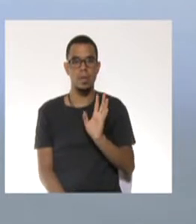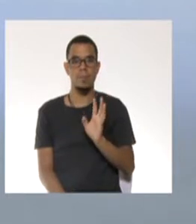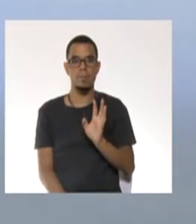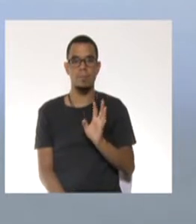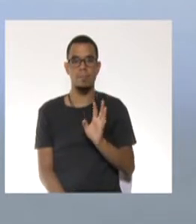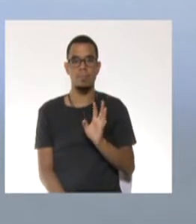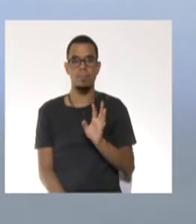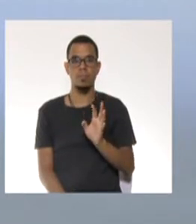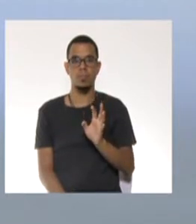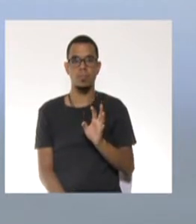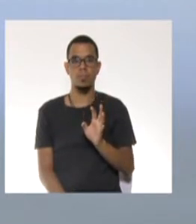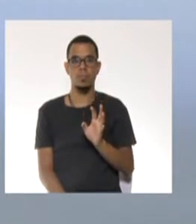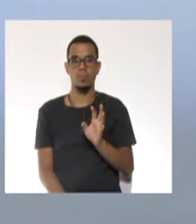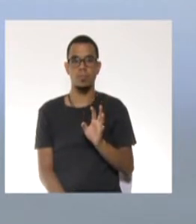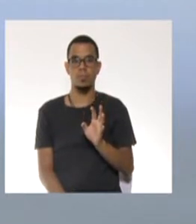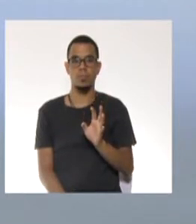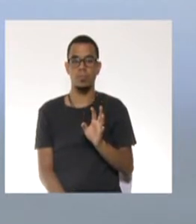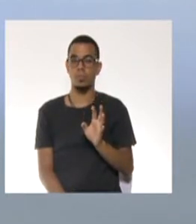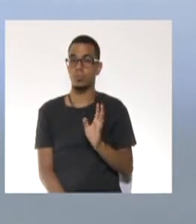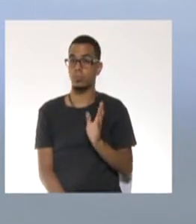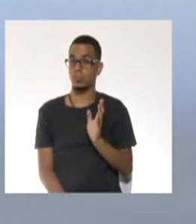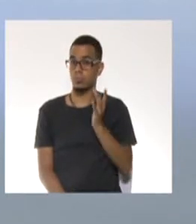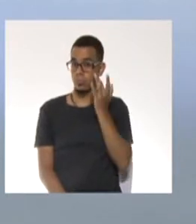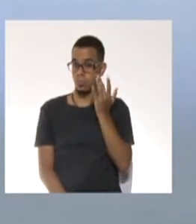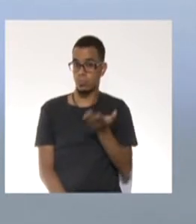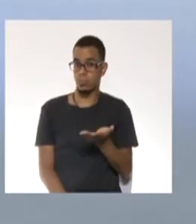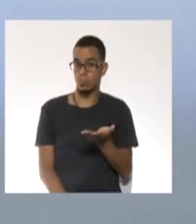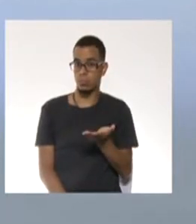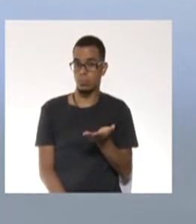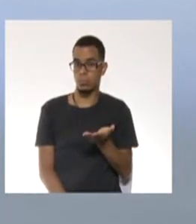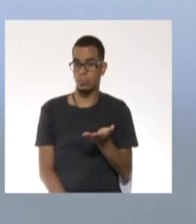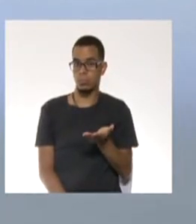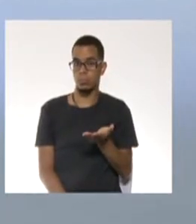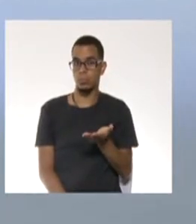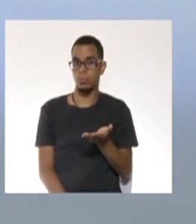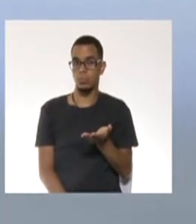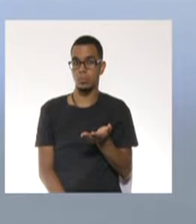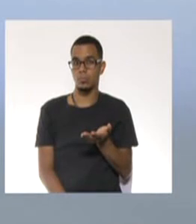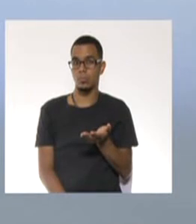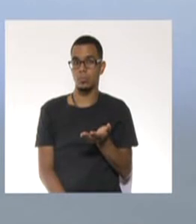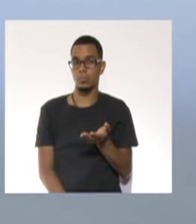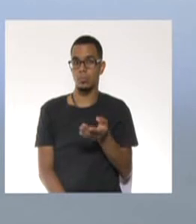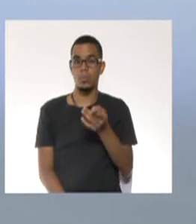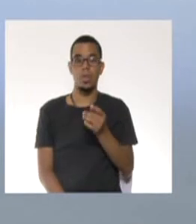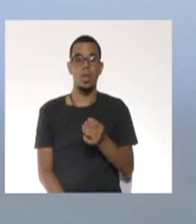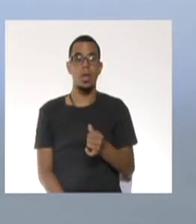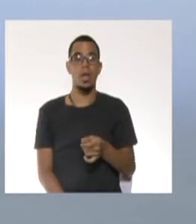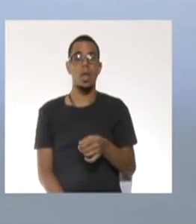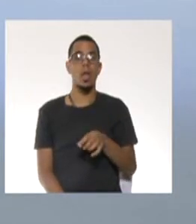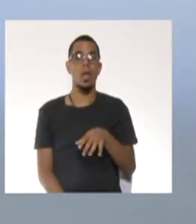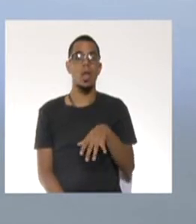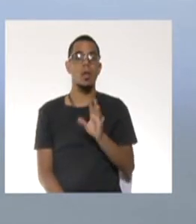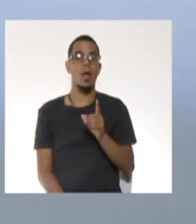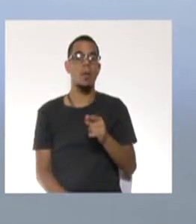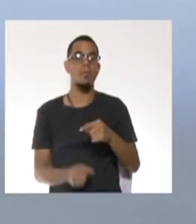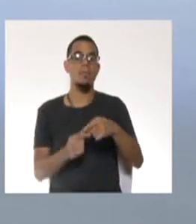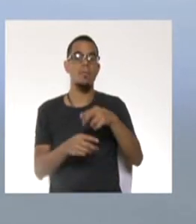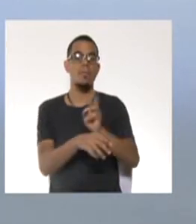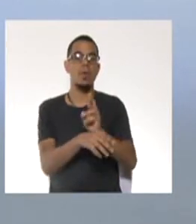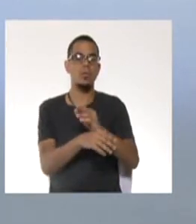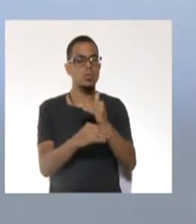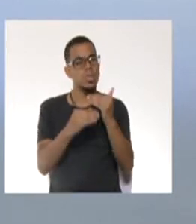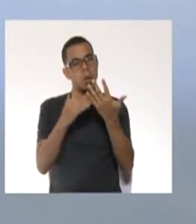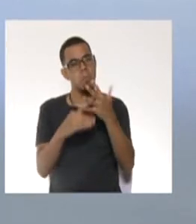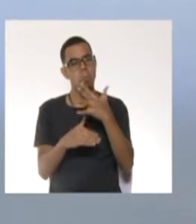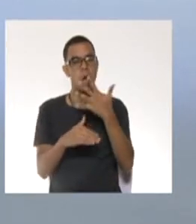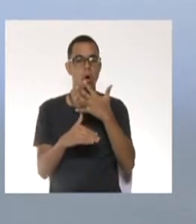de partida, y hacemos esto, ¿ok? Y cae. Fíjense, comenzó en una altura, en una velocidad media, porque no está